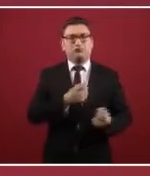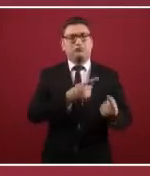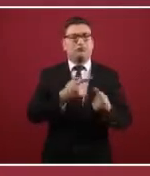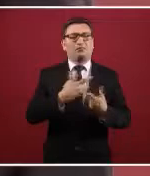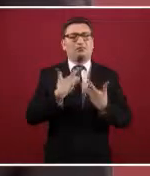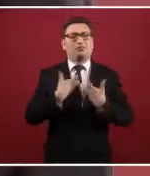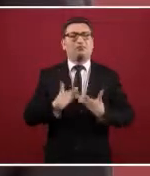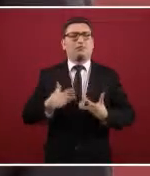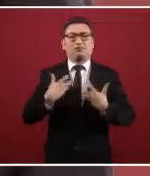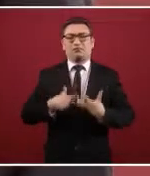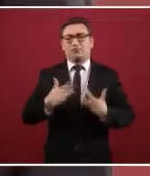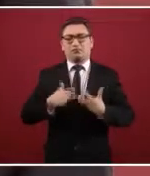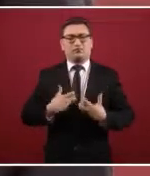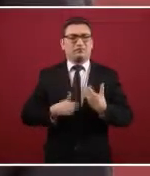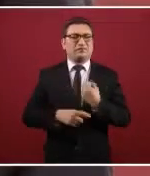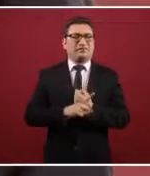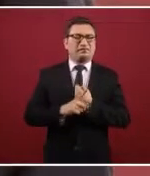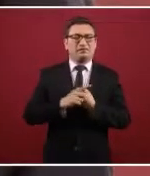vestiduras,